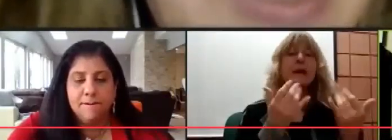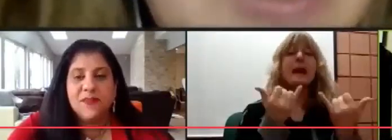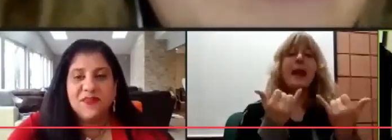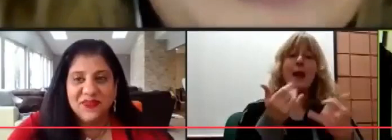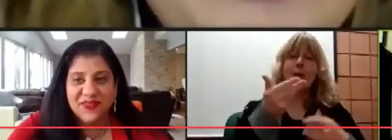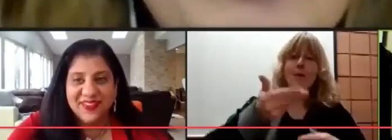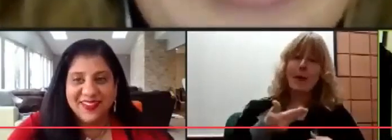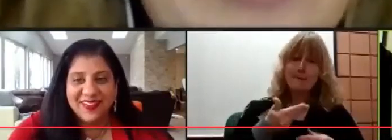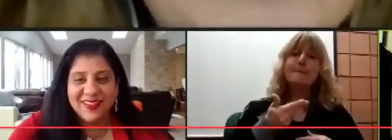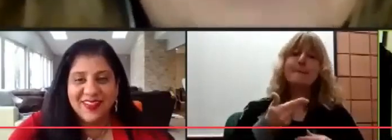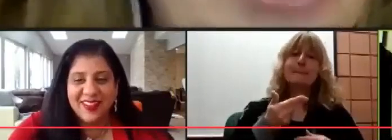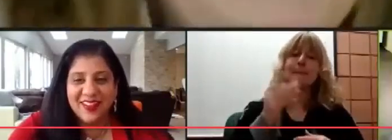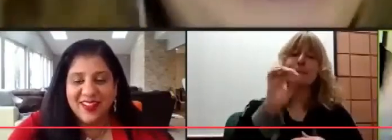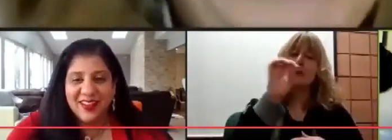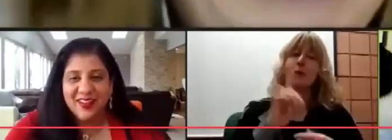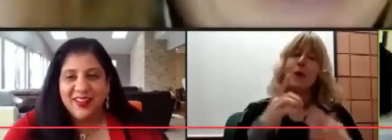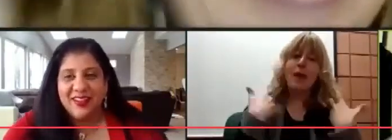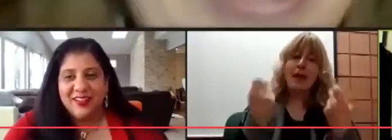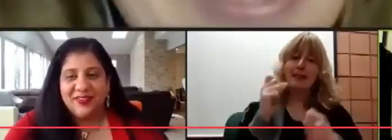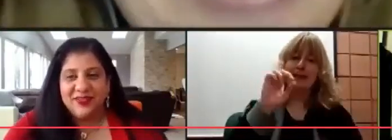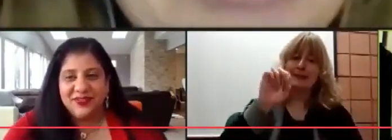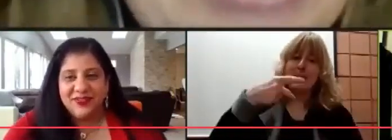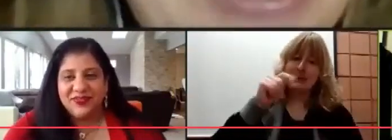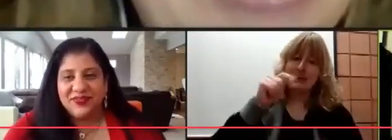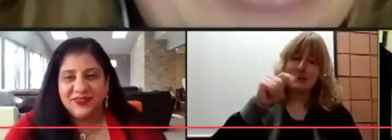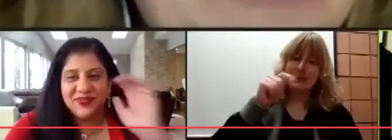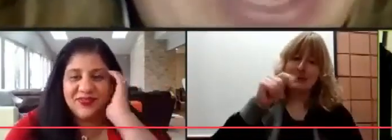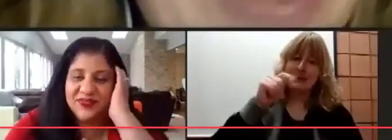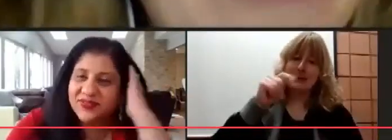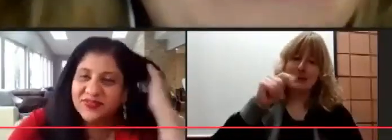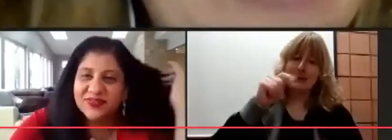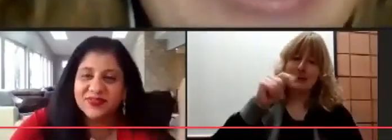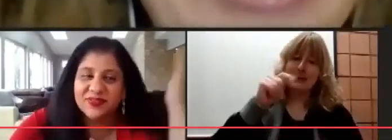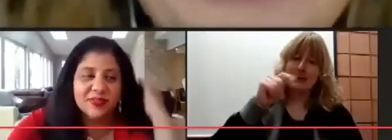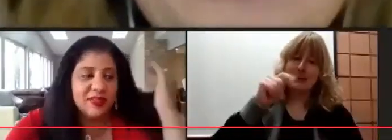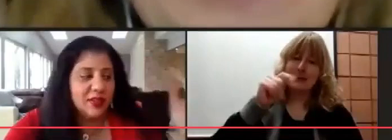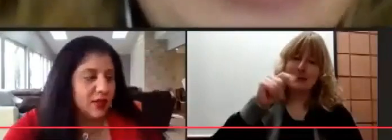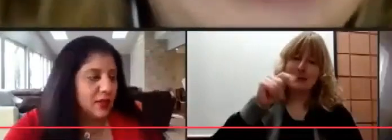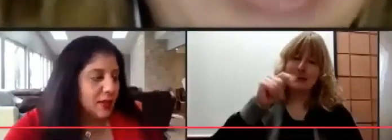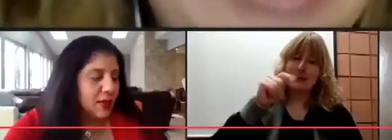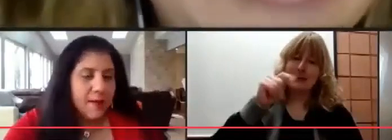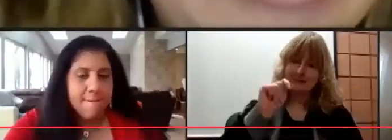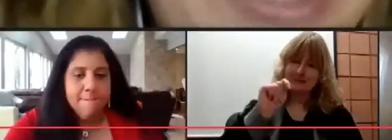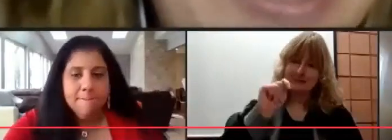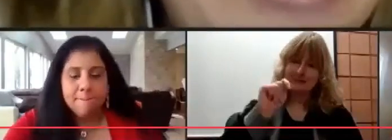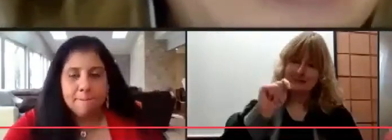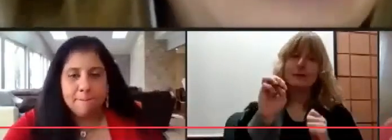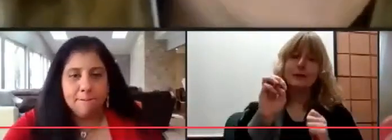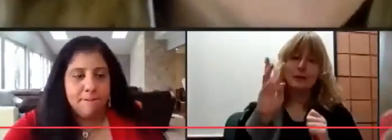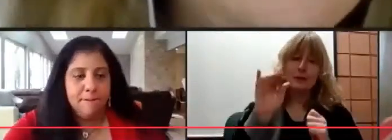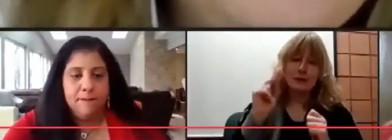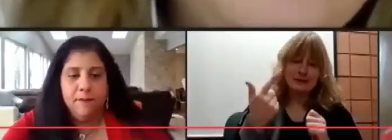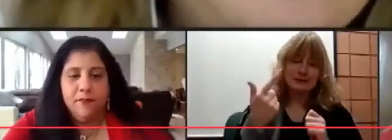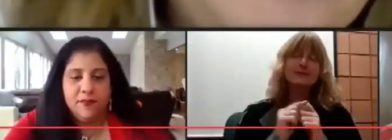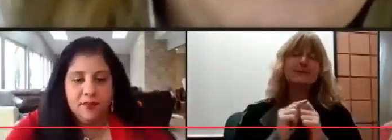que querían saber más información y que querían saber más a profundo que es lo